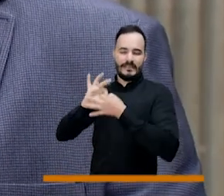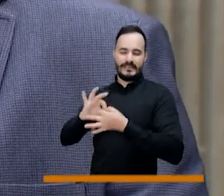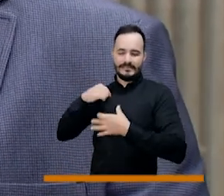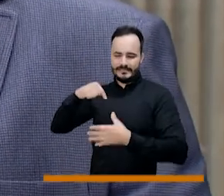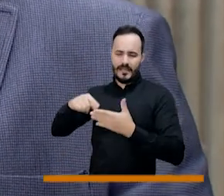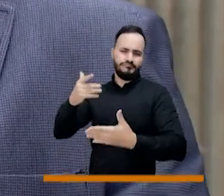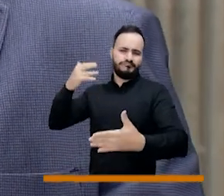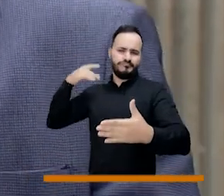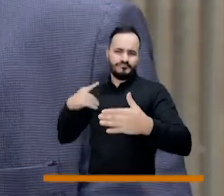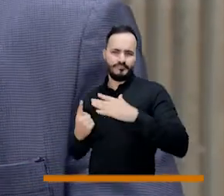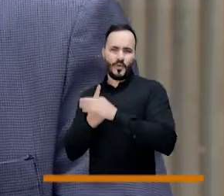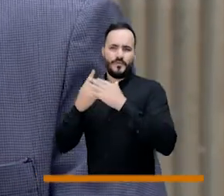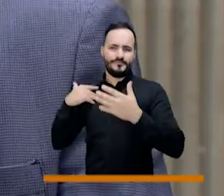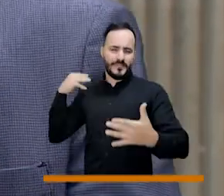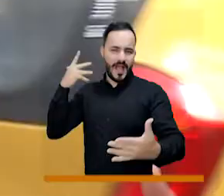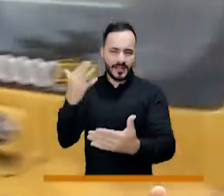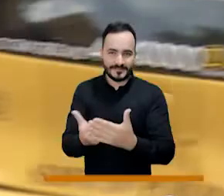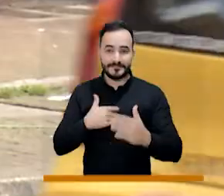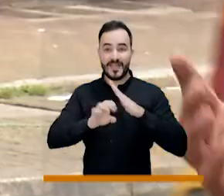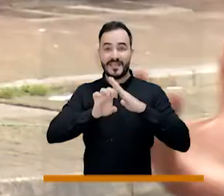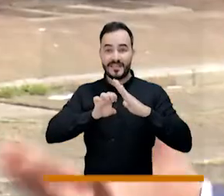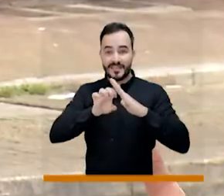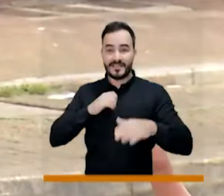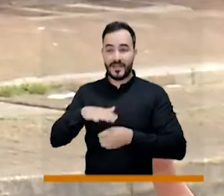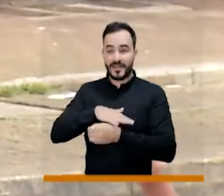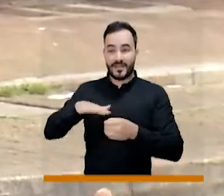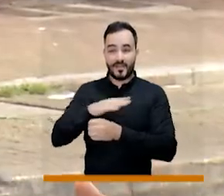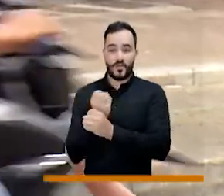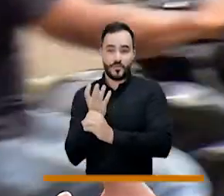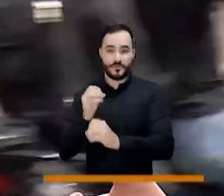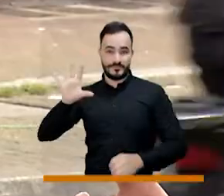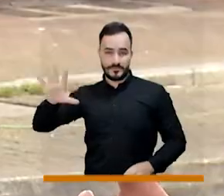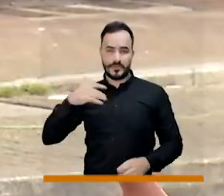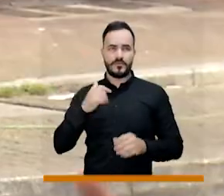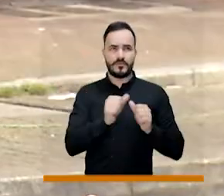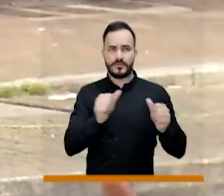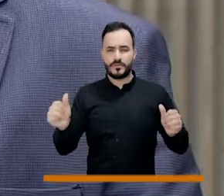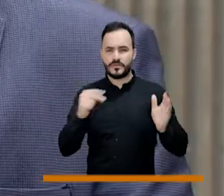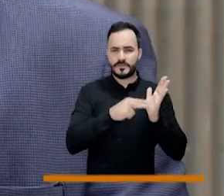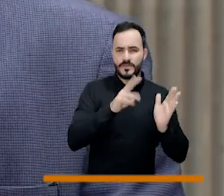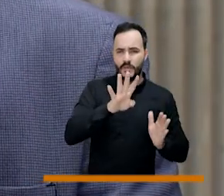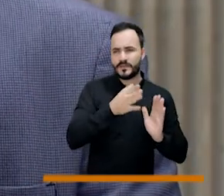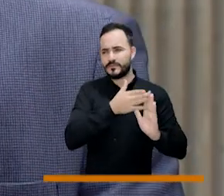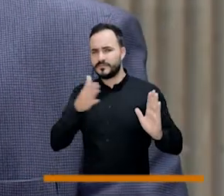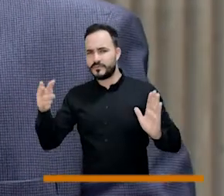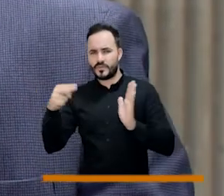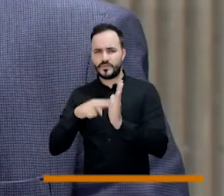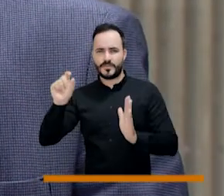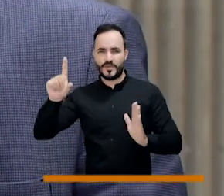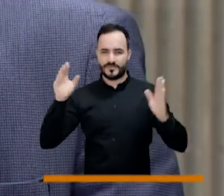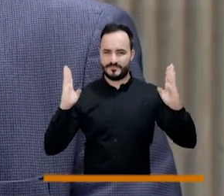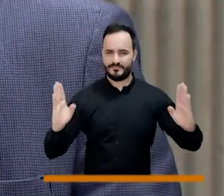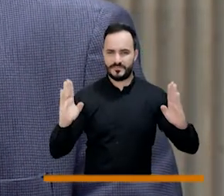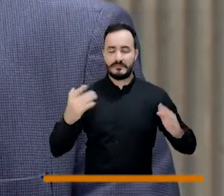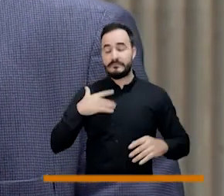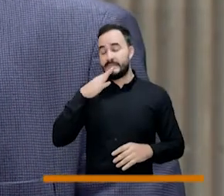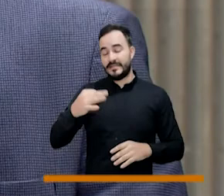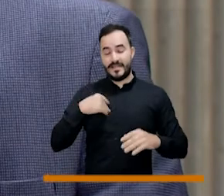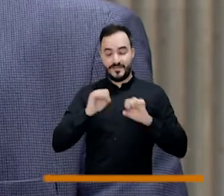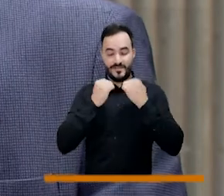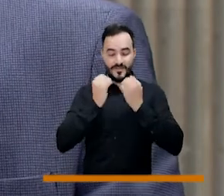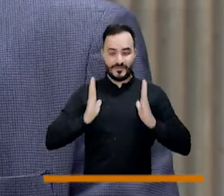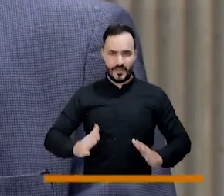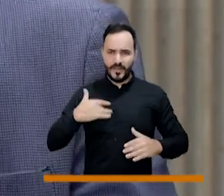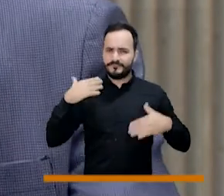5 en Gratamira, y además que fui edil de toda la comuna 5 en el periodo del 2004 al 2011, y hoy como concejal es motivo